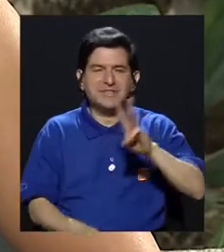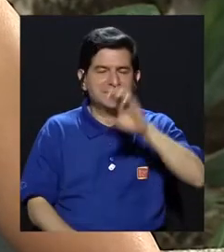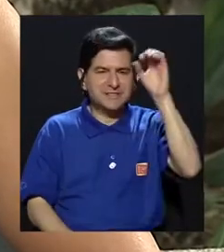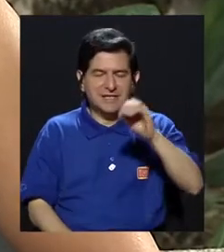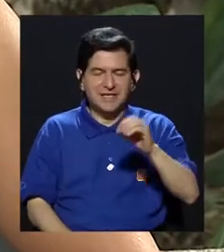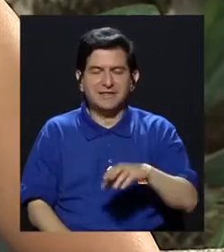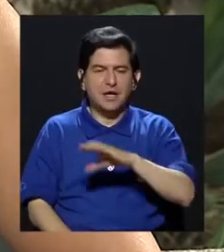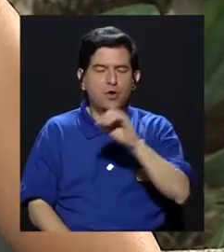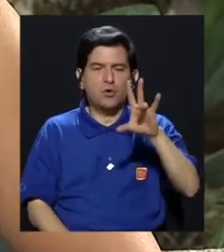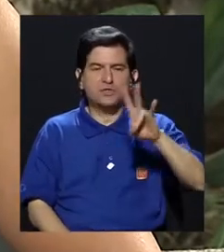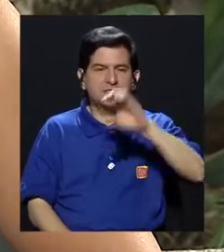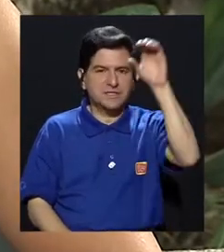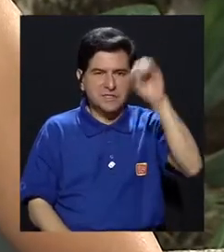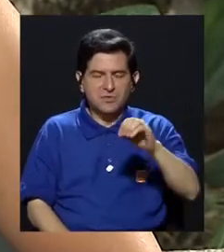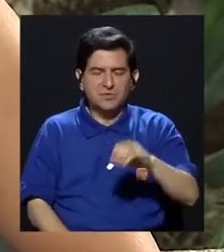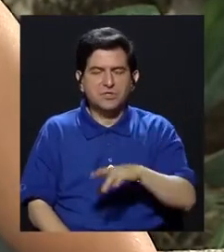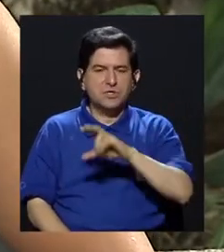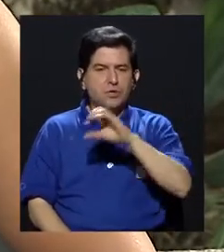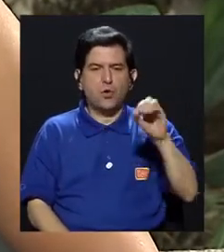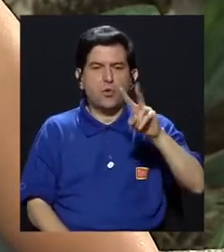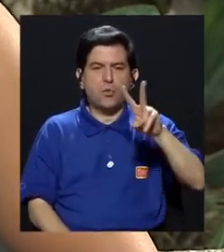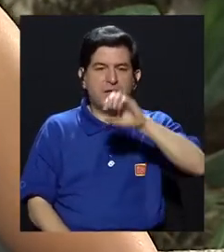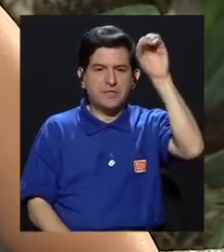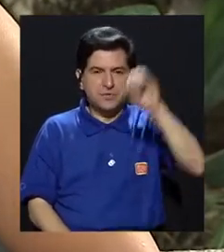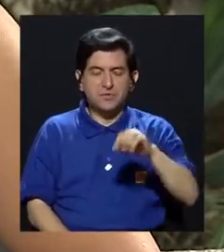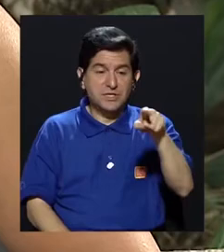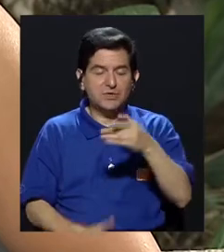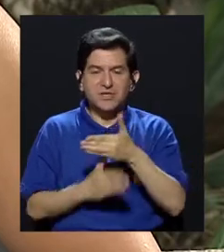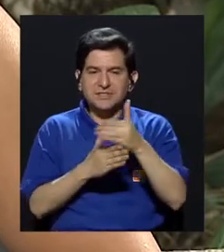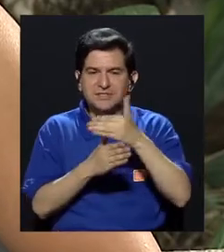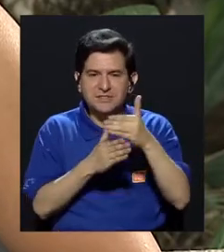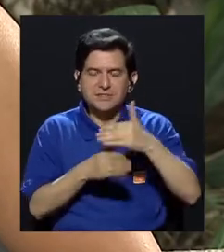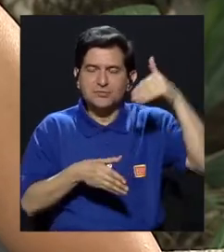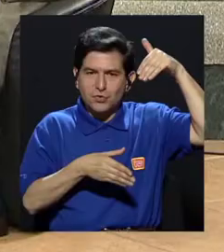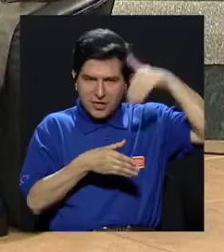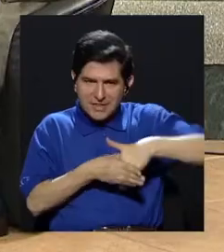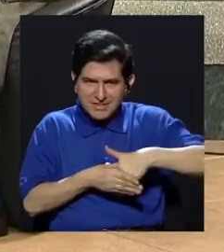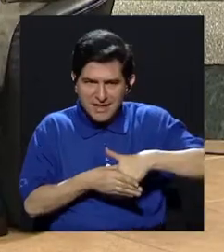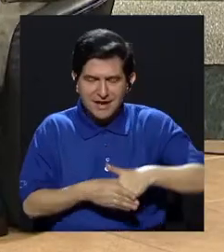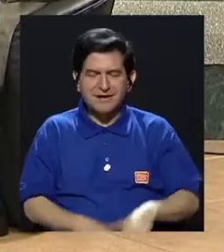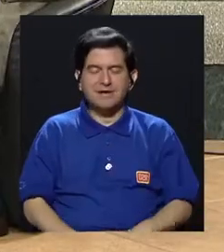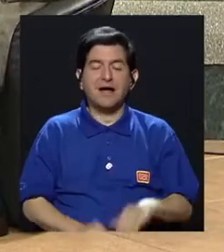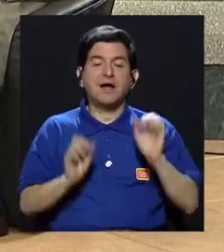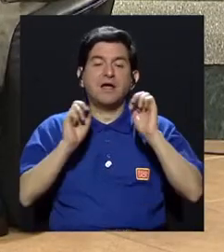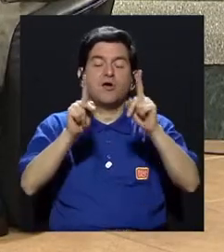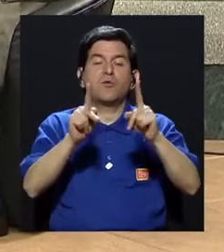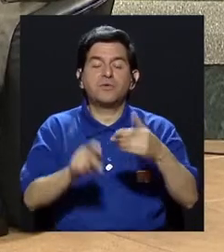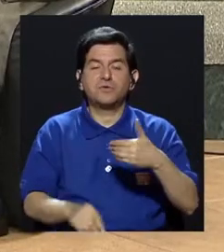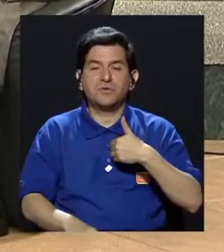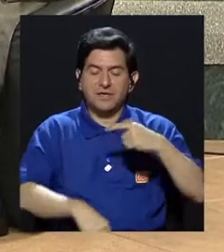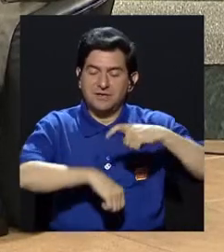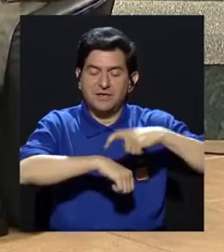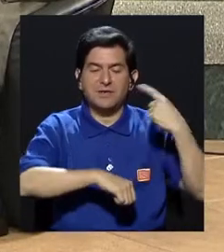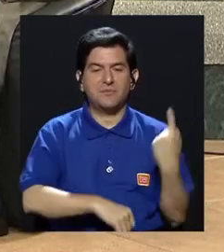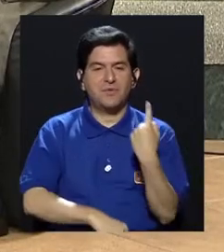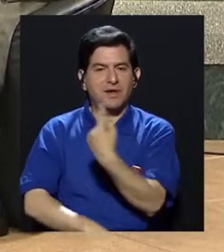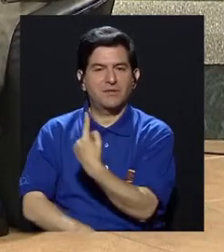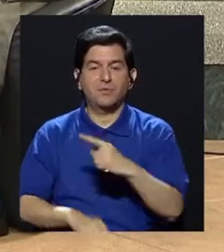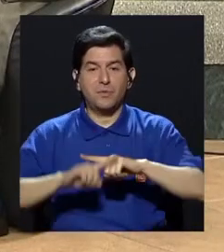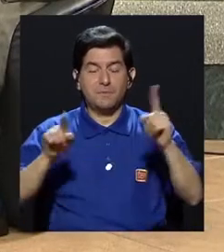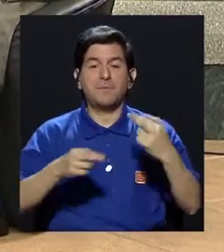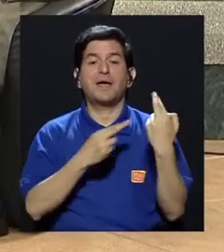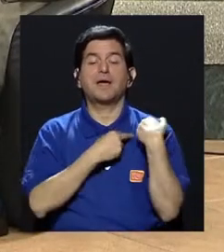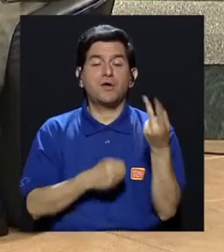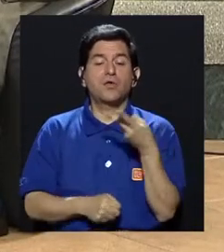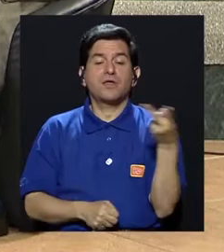de ese cuido o el 70% sí, o el 20%, eso es una repartición interna a partir de las posibilidades, los tiempos de cada quien, pero